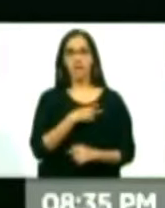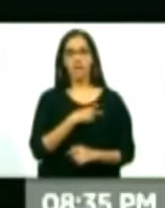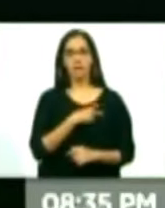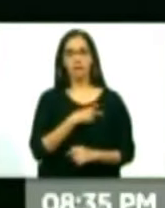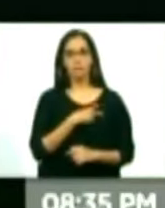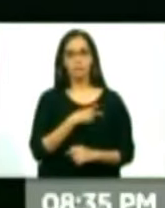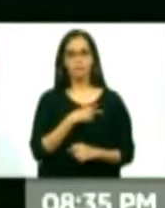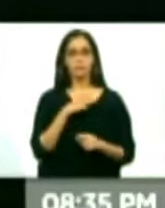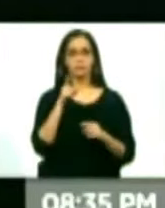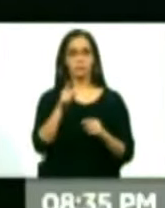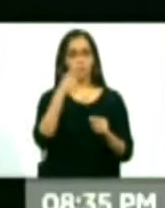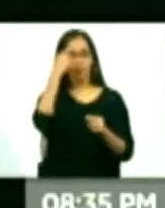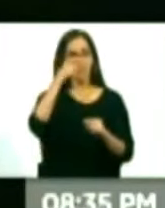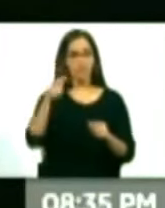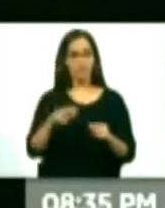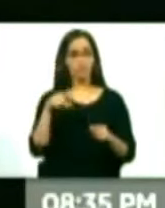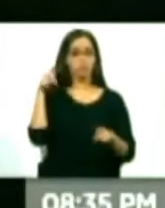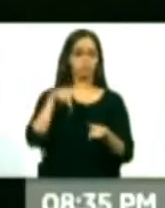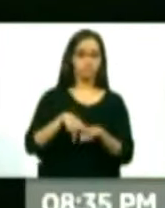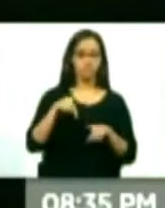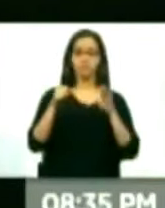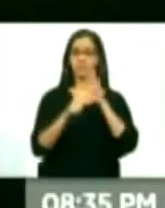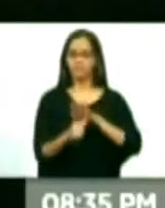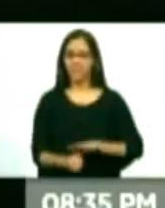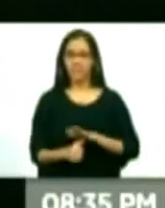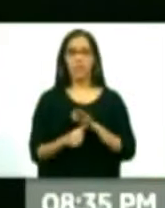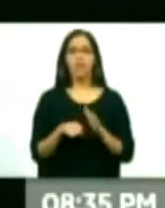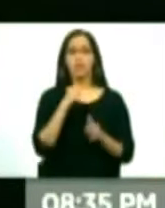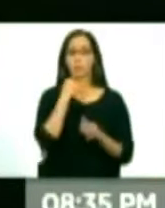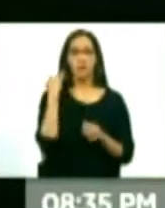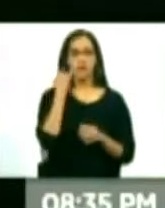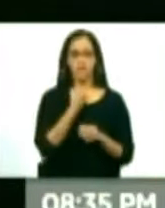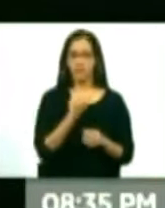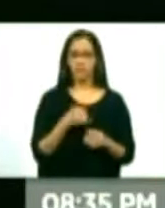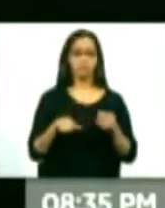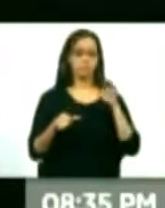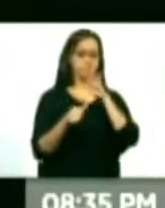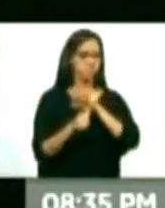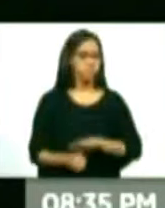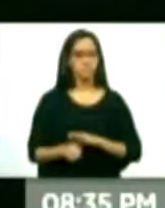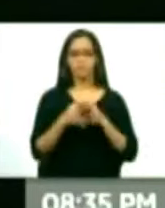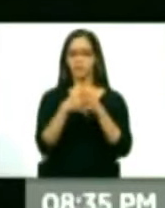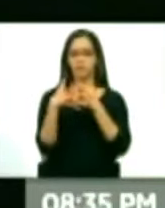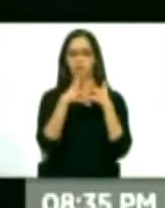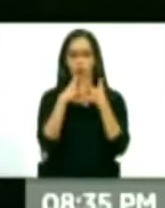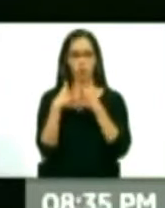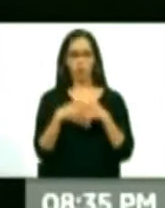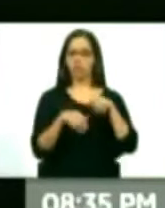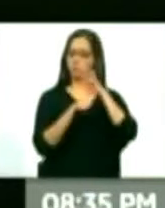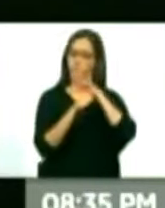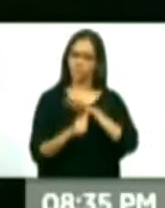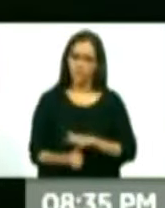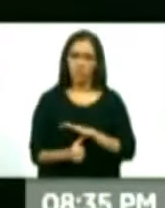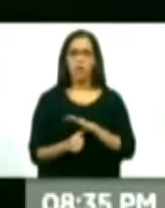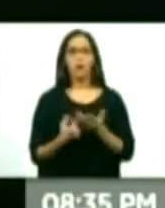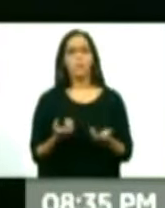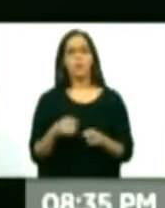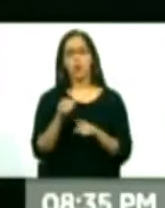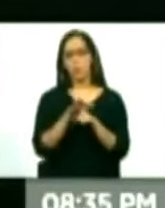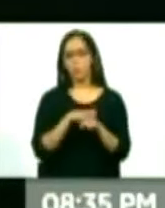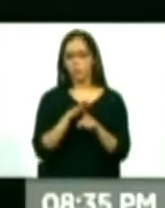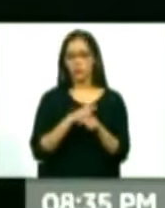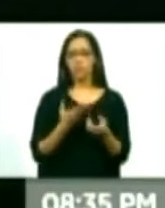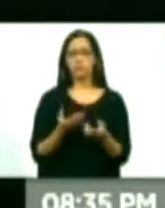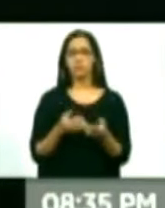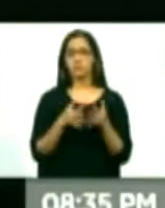palestino, acosado por Israel, por el gobierno de Israel, acosado por Estados Unidos, acosado por los lacayos del imperialismo.